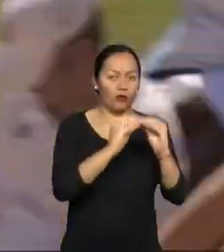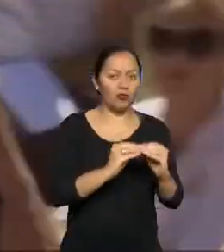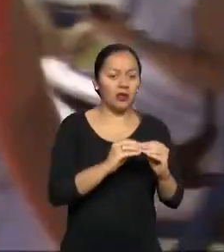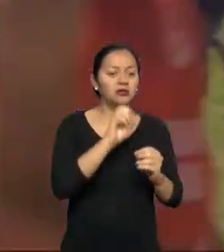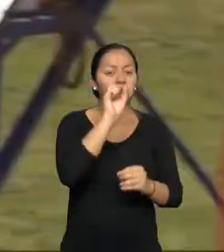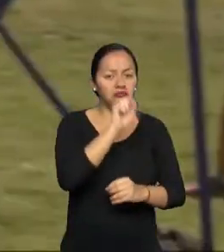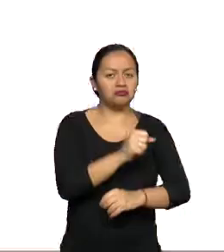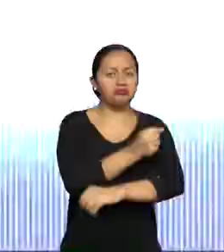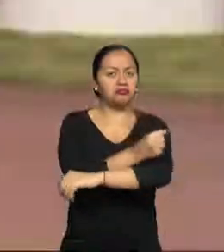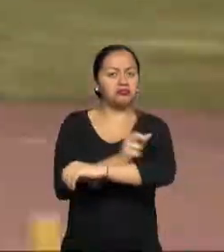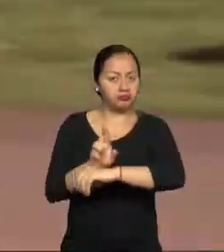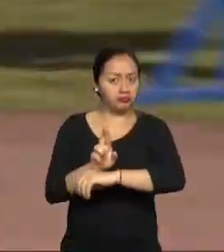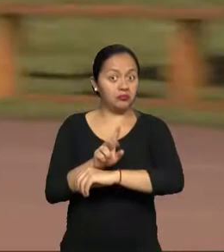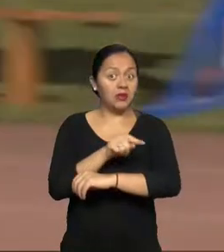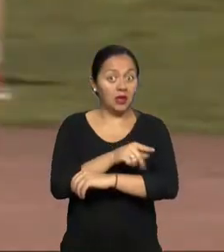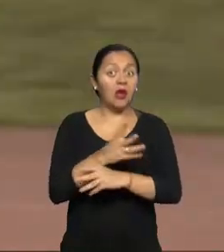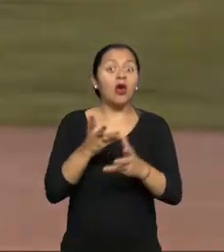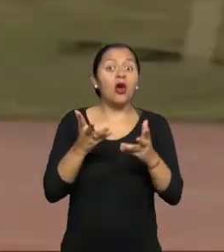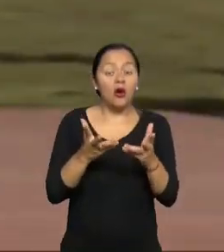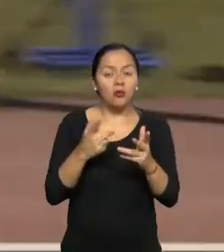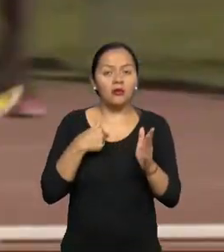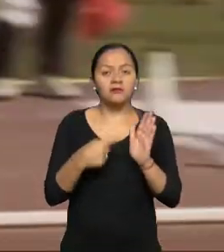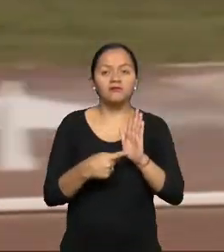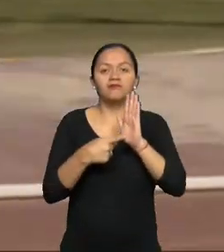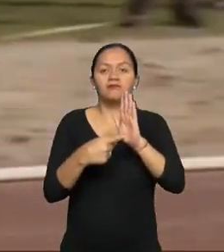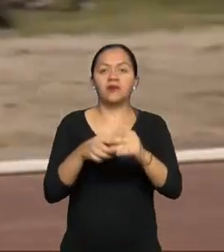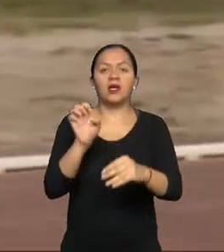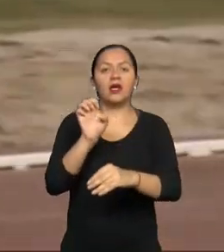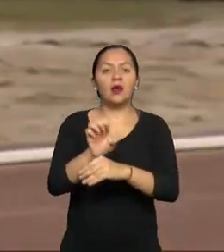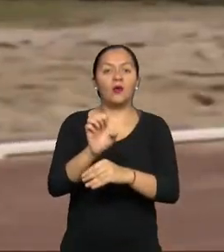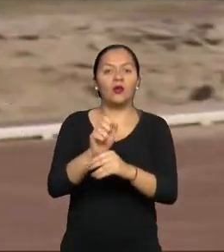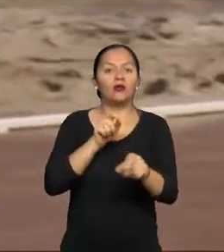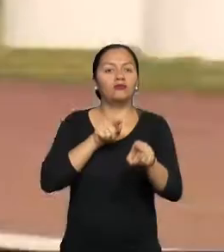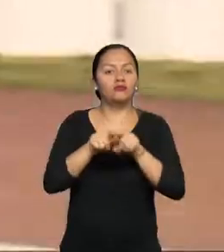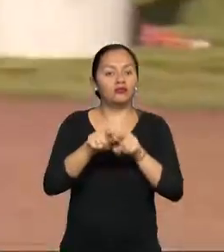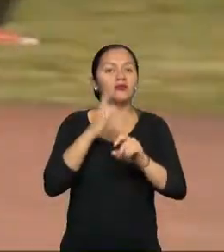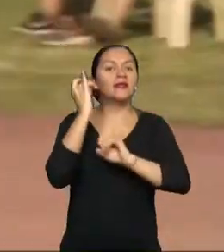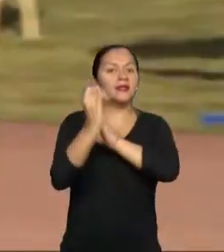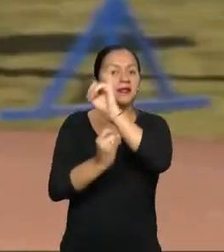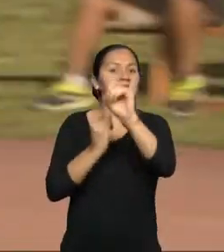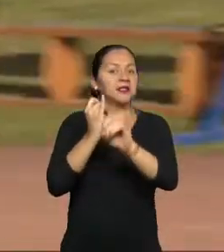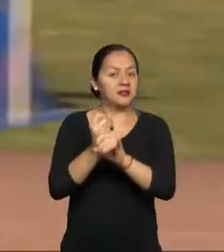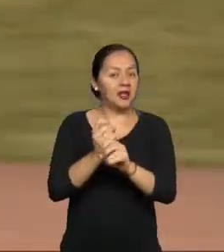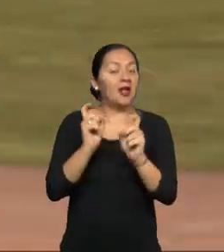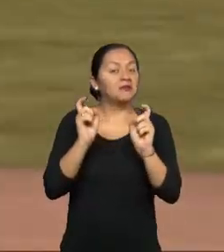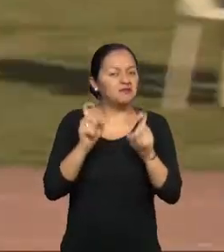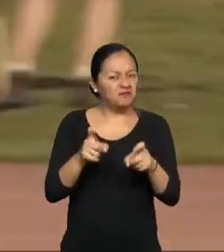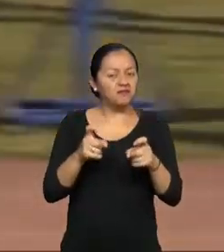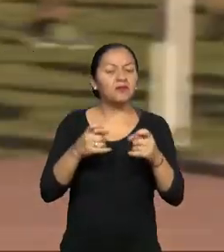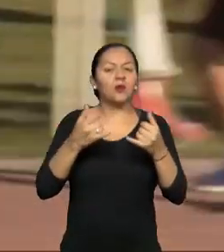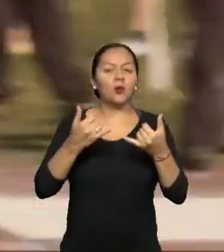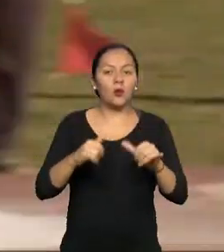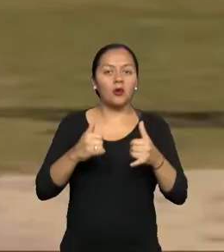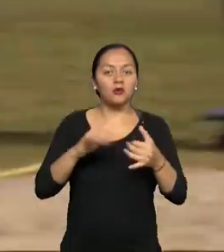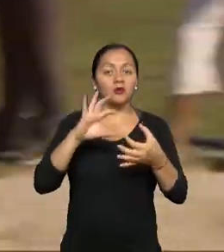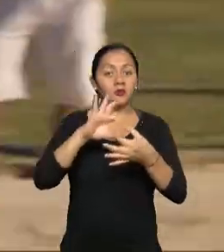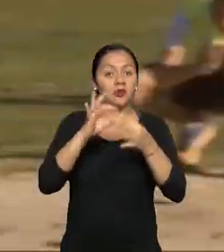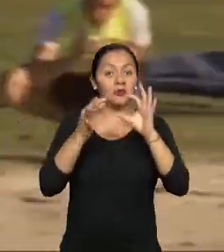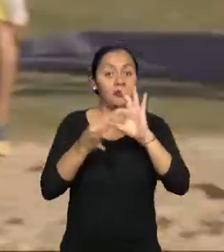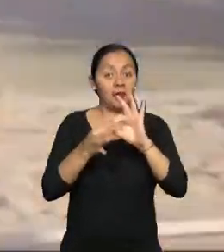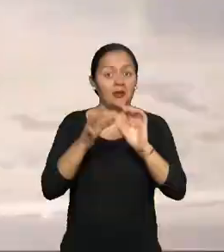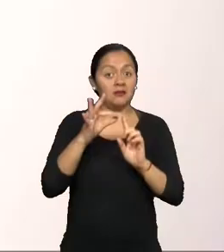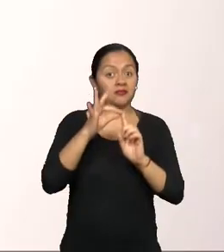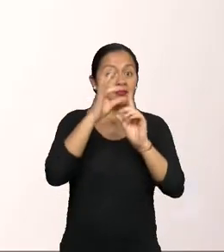rendimiento, con el nivel para representar al Ecuador en competencias internacionales como los Juegos Paralímpicos. Para